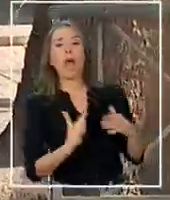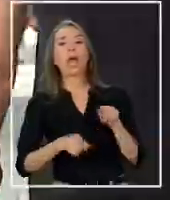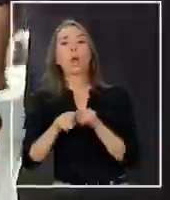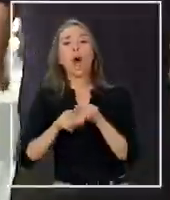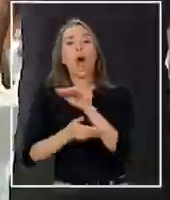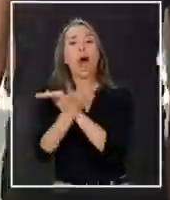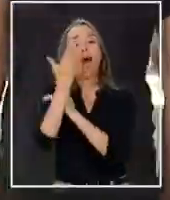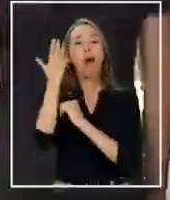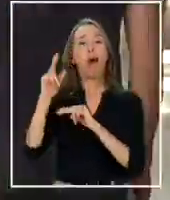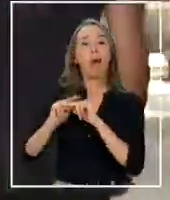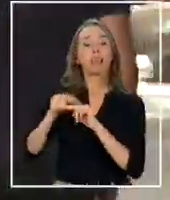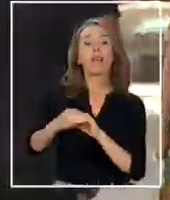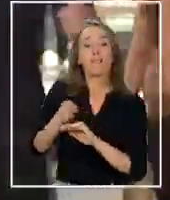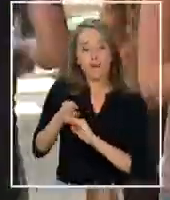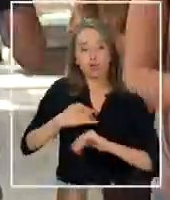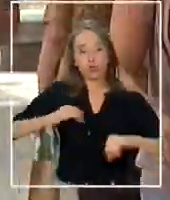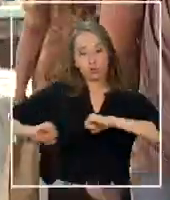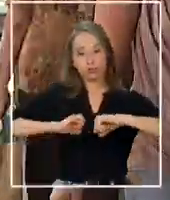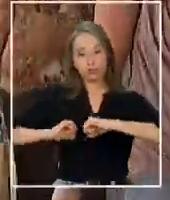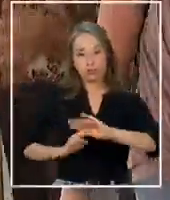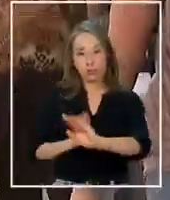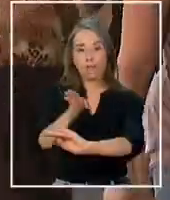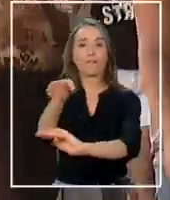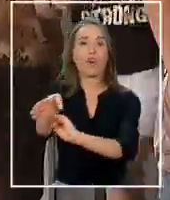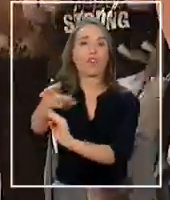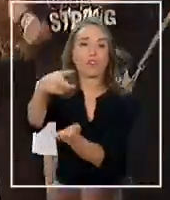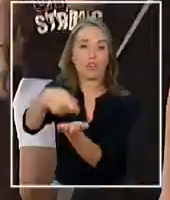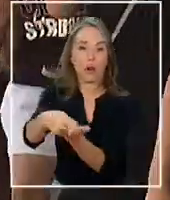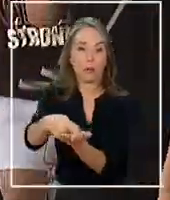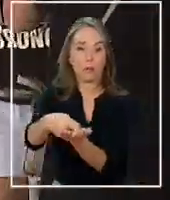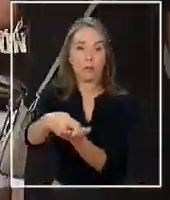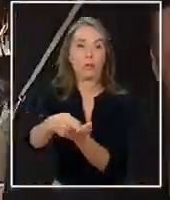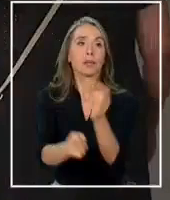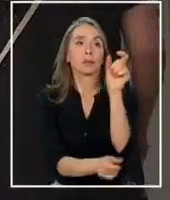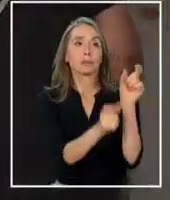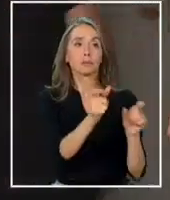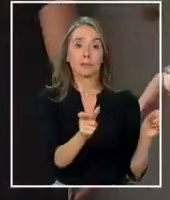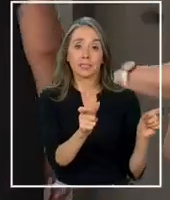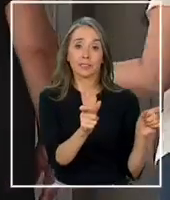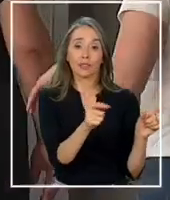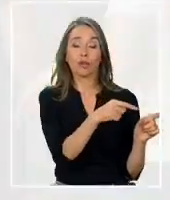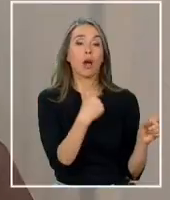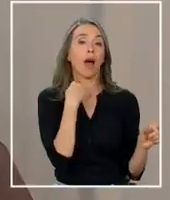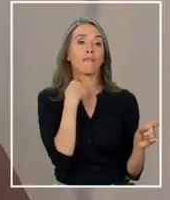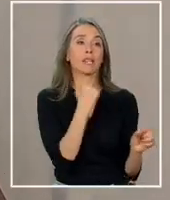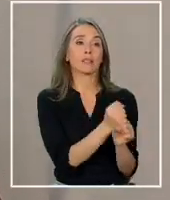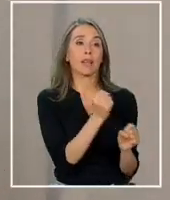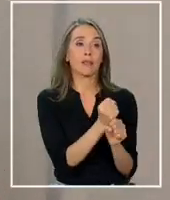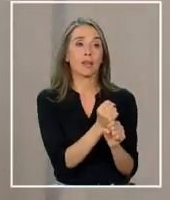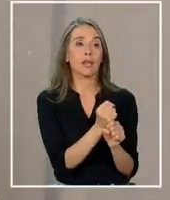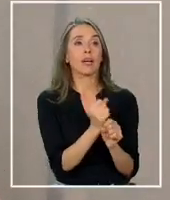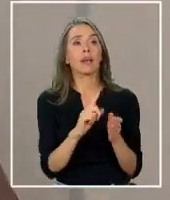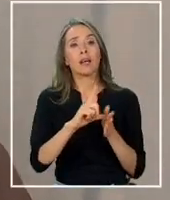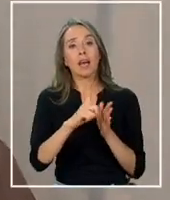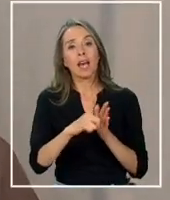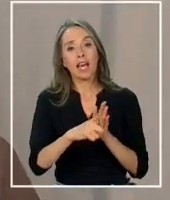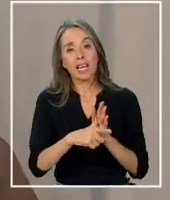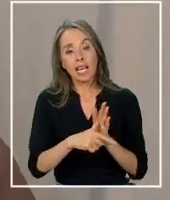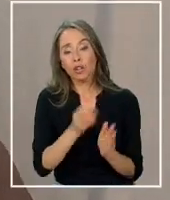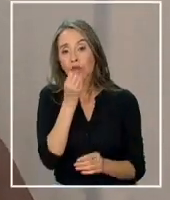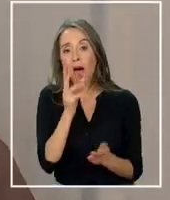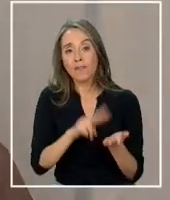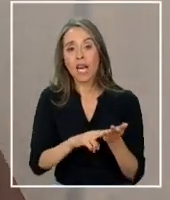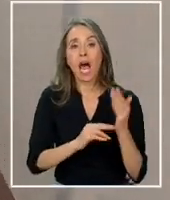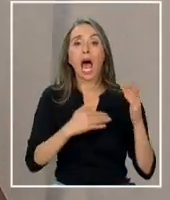antigua, de manera presencial, una opción que eso sí afecta a los que están del otro lado. Un poco lento en realidad, sinceramente